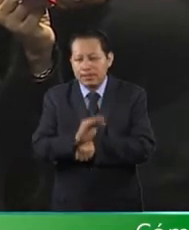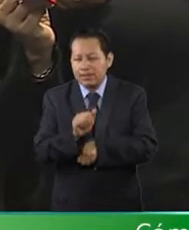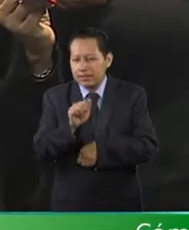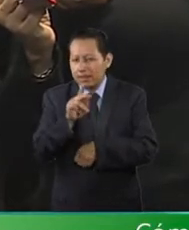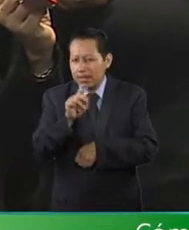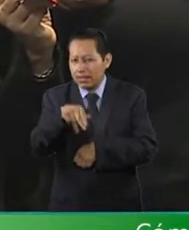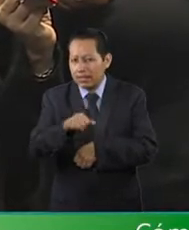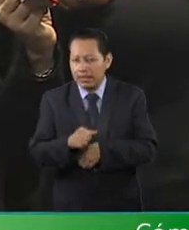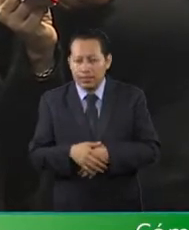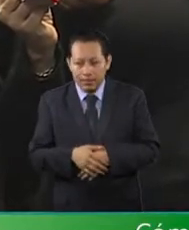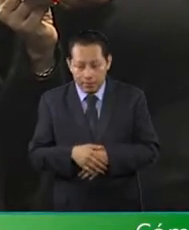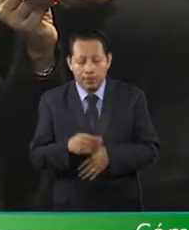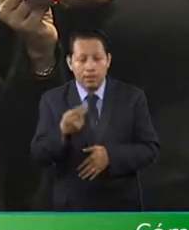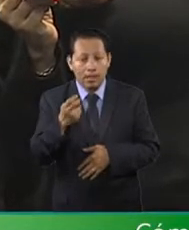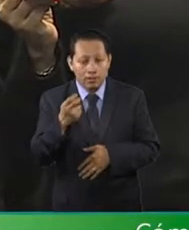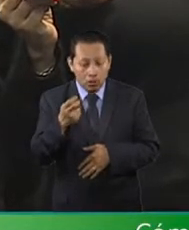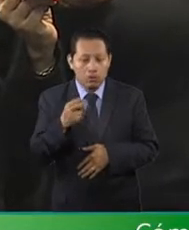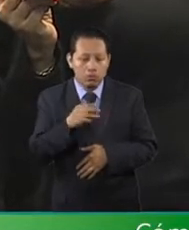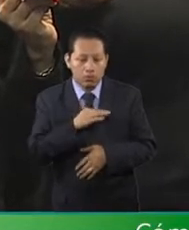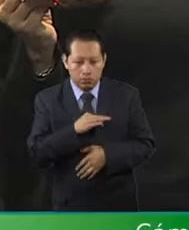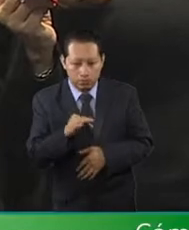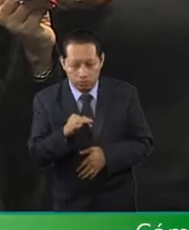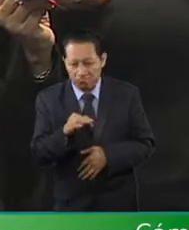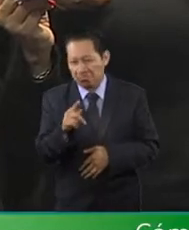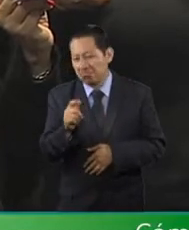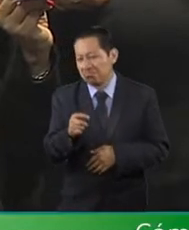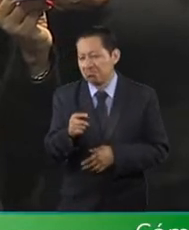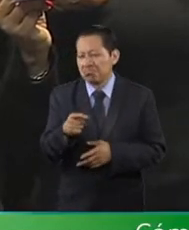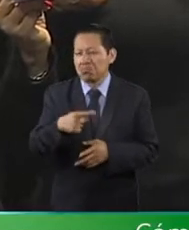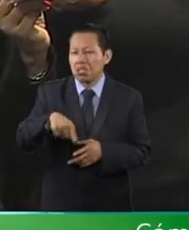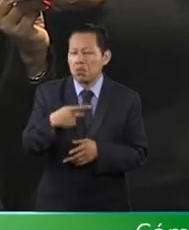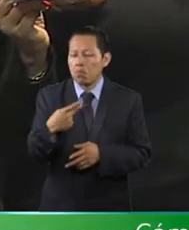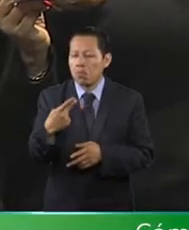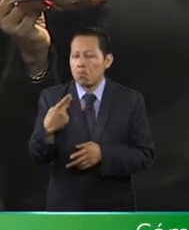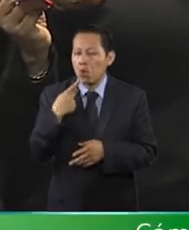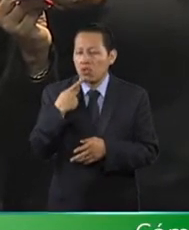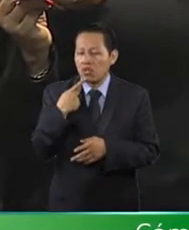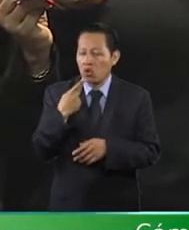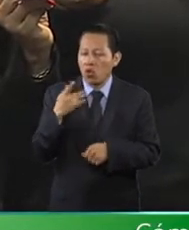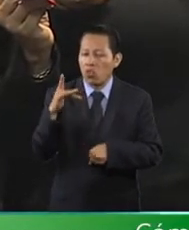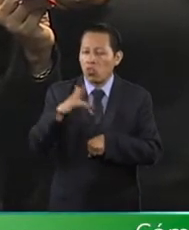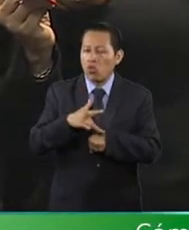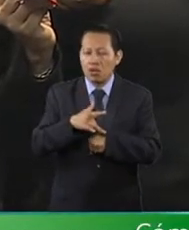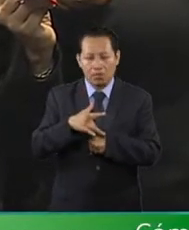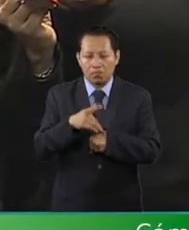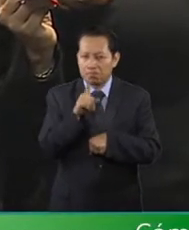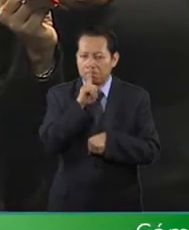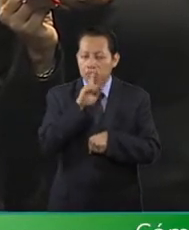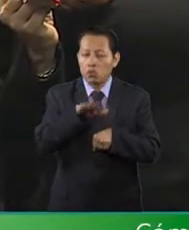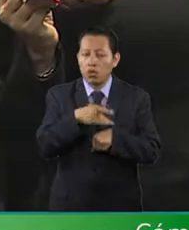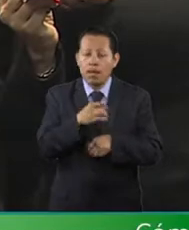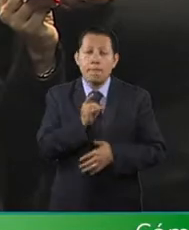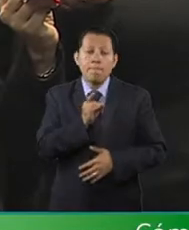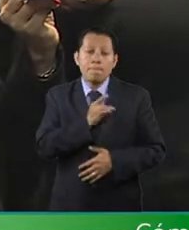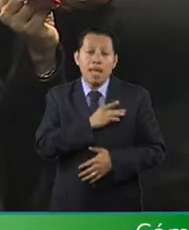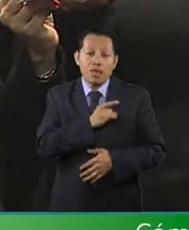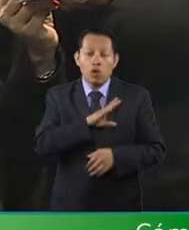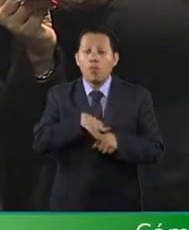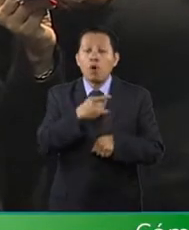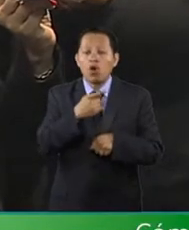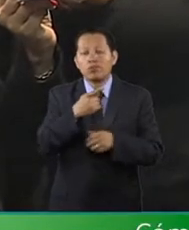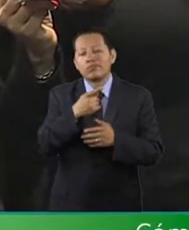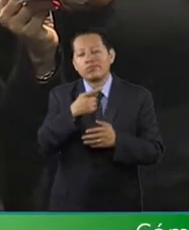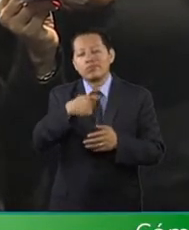nacional eso no lo tocó ninguna fuerza política en buena medida por el miedo a su